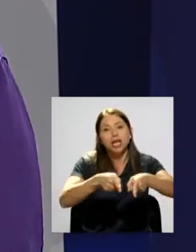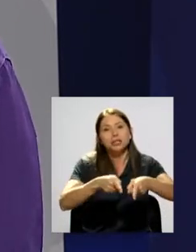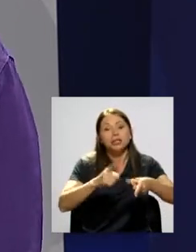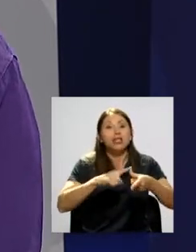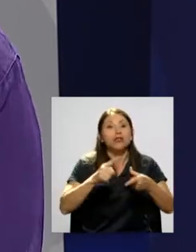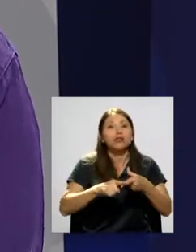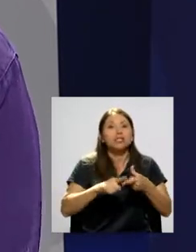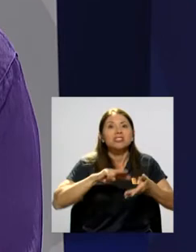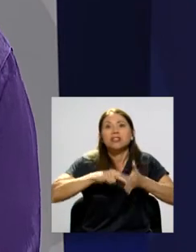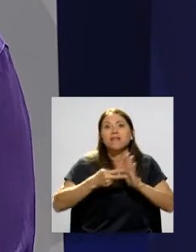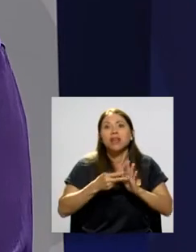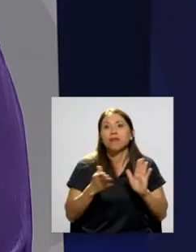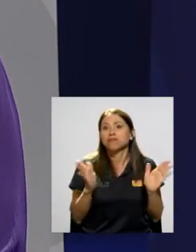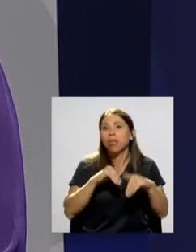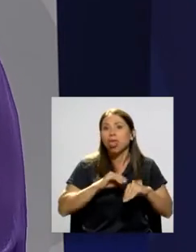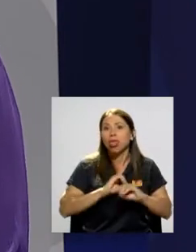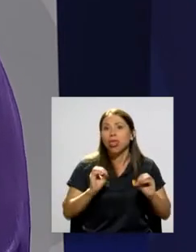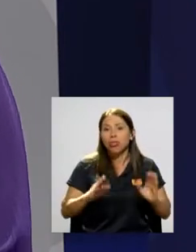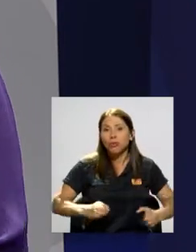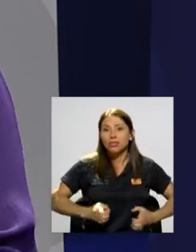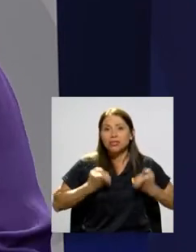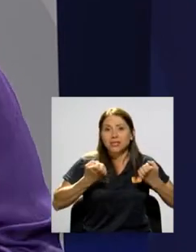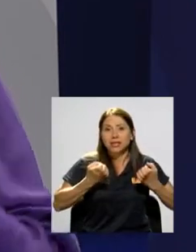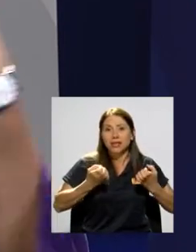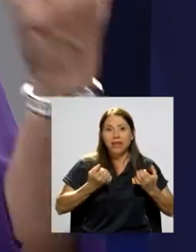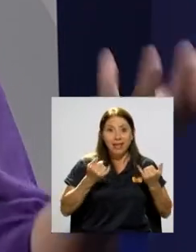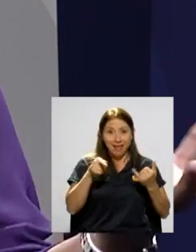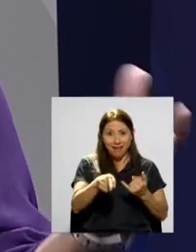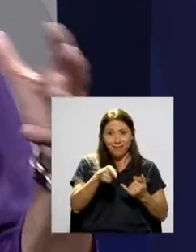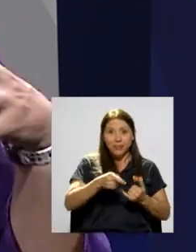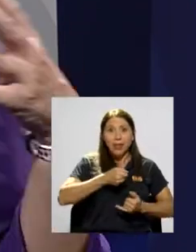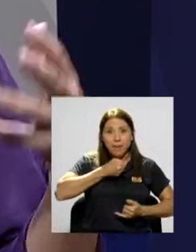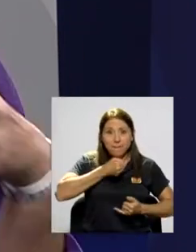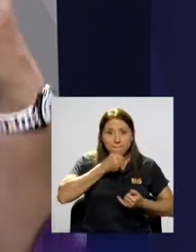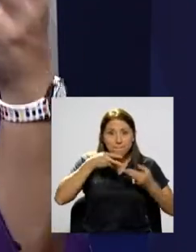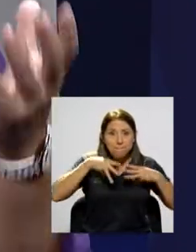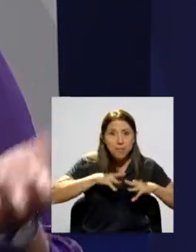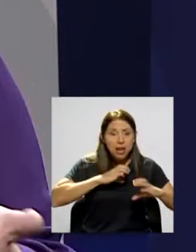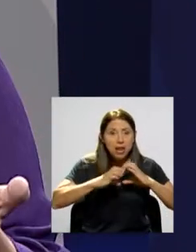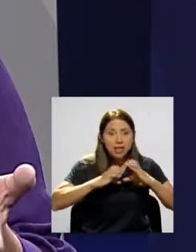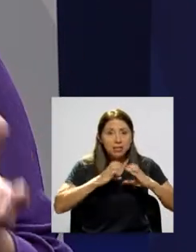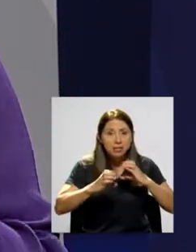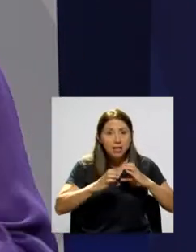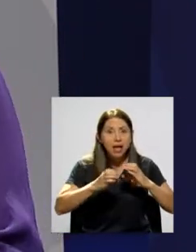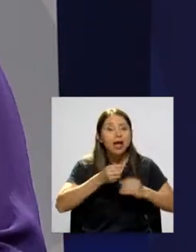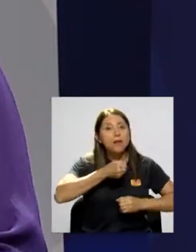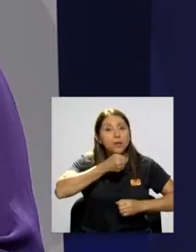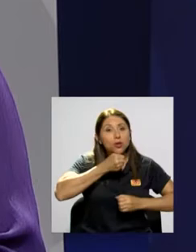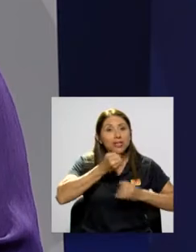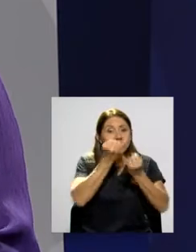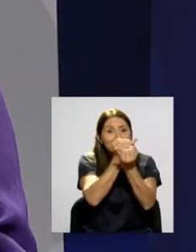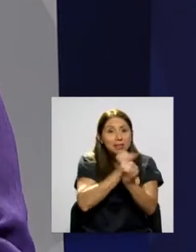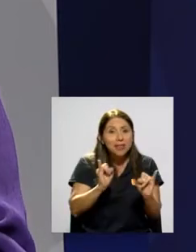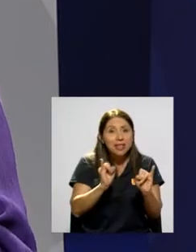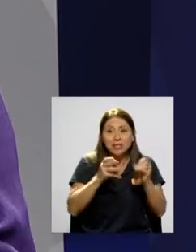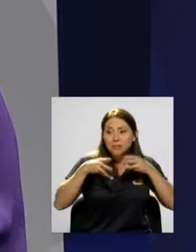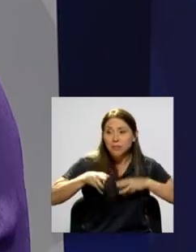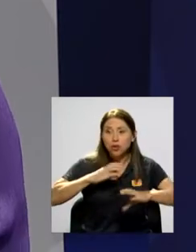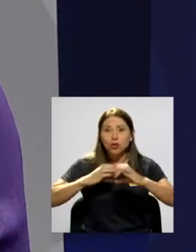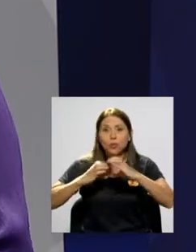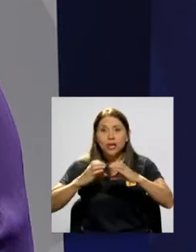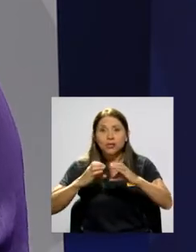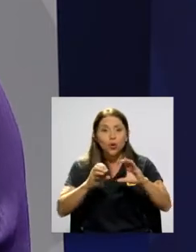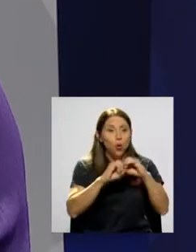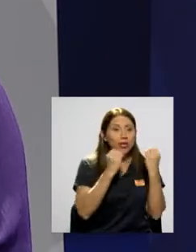de existir. En este sentido, efectivamente, la prensa, los periodistas independientes, los medios, las organizaciones sociales pueden tener un papel de incidencia